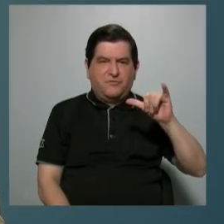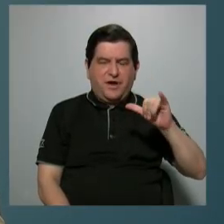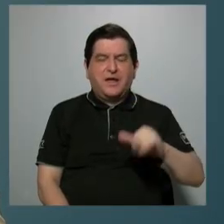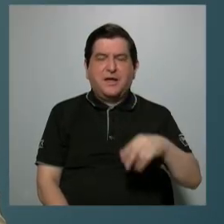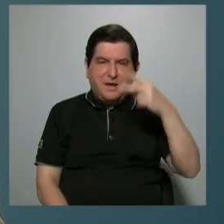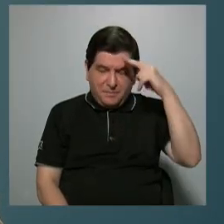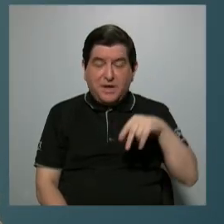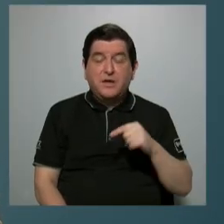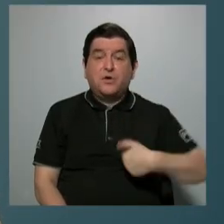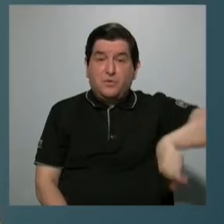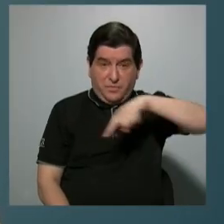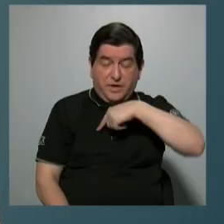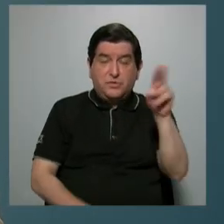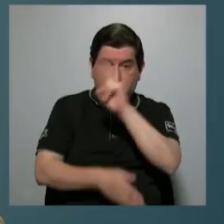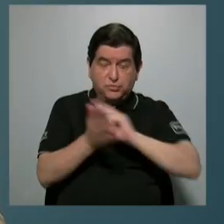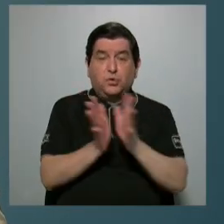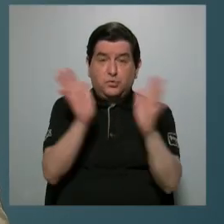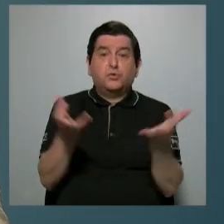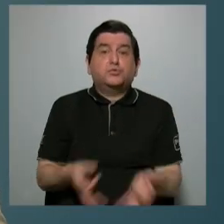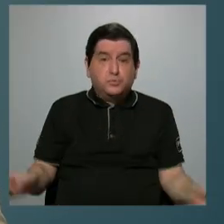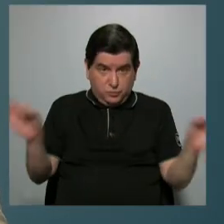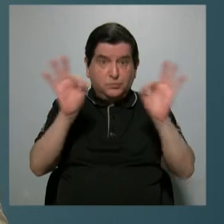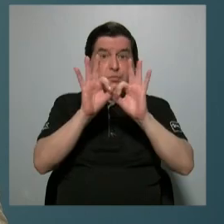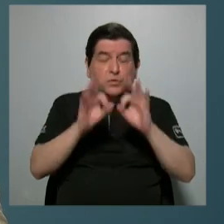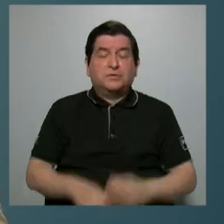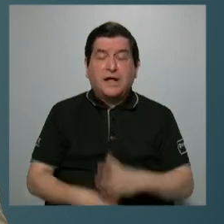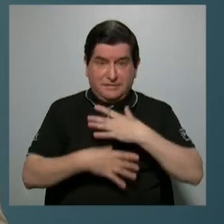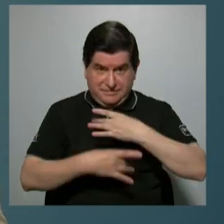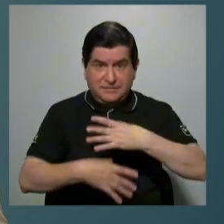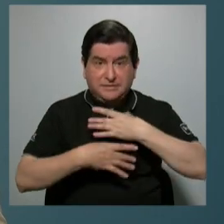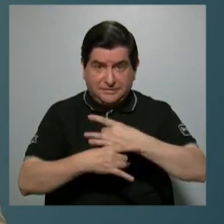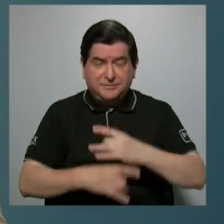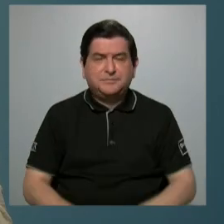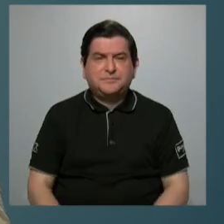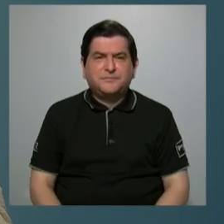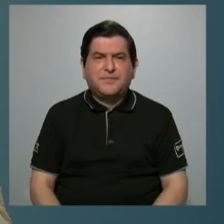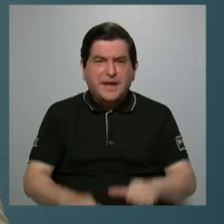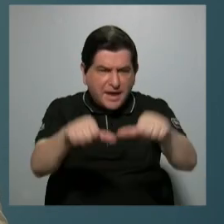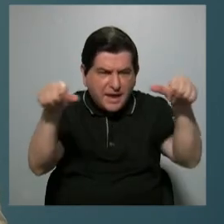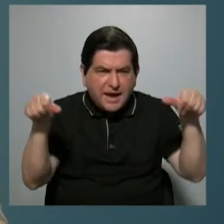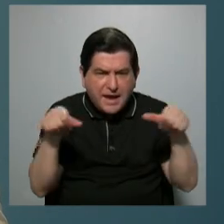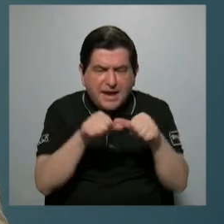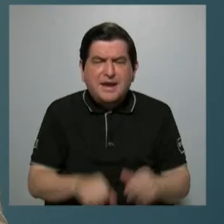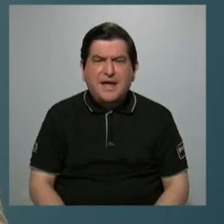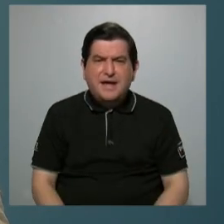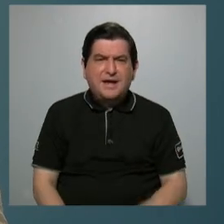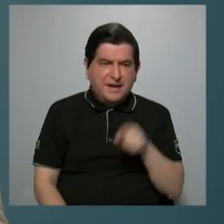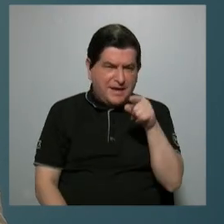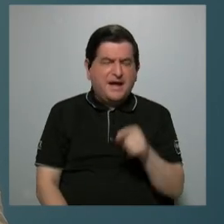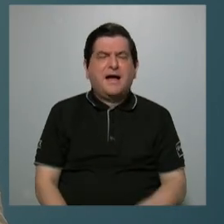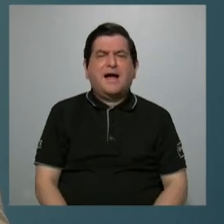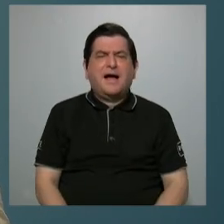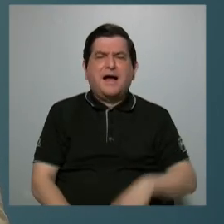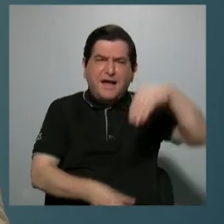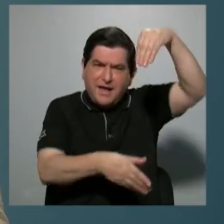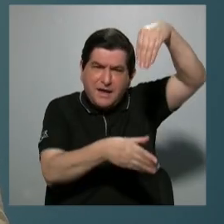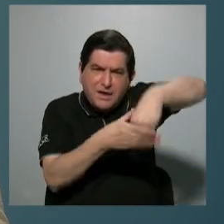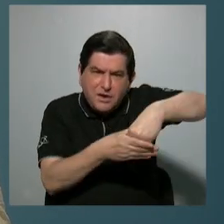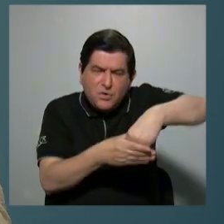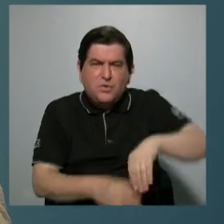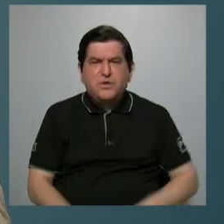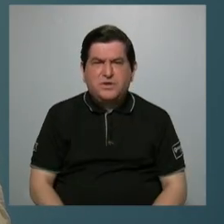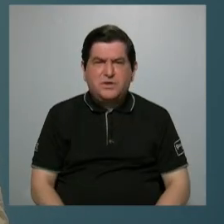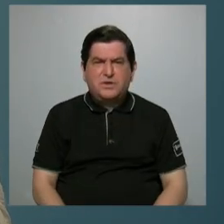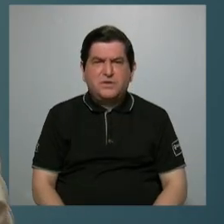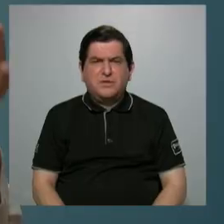una experiencia sumamente interesante. En el área donde el Instituto Tecnológico de Monterrey está inserta, era un área